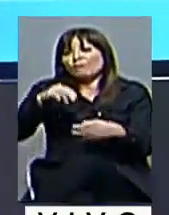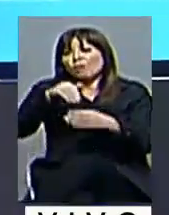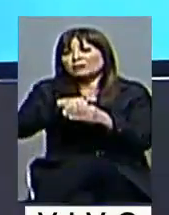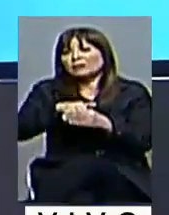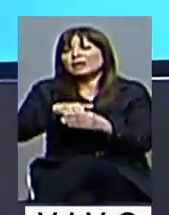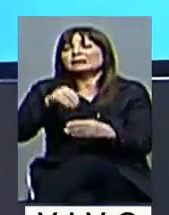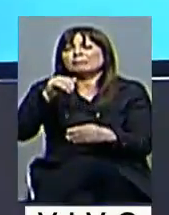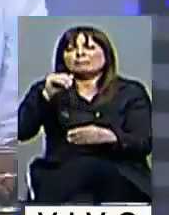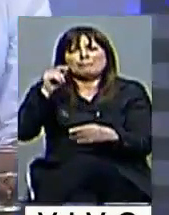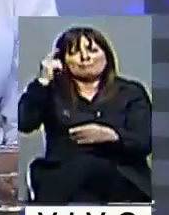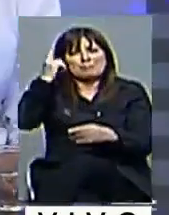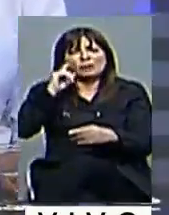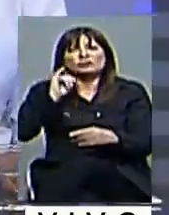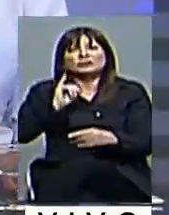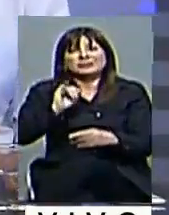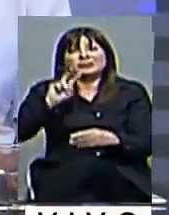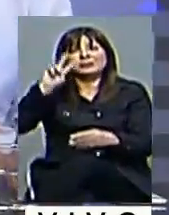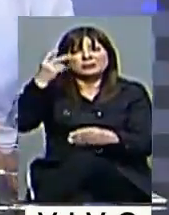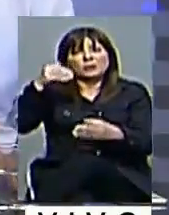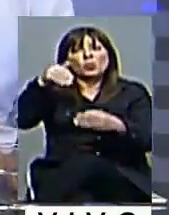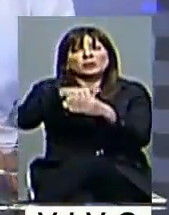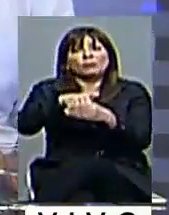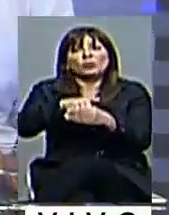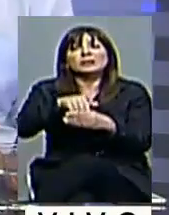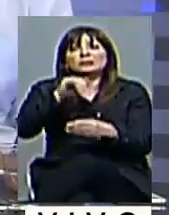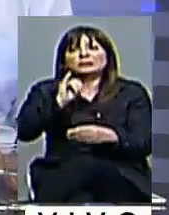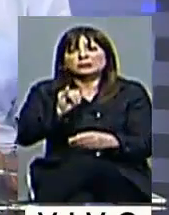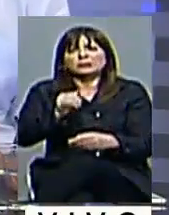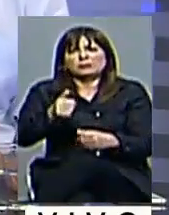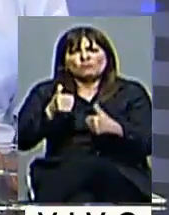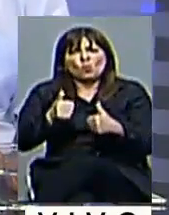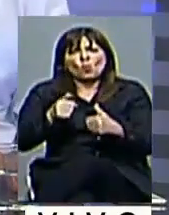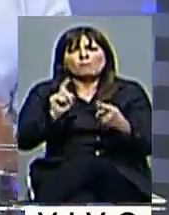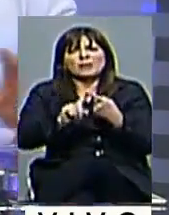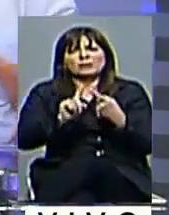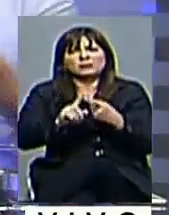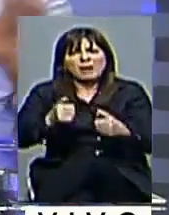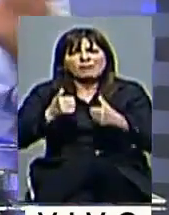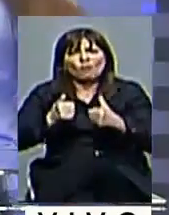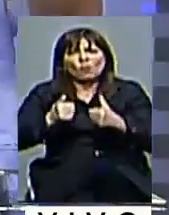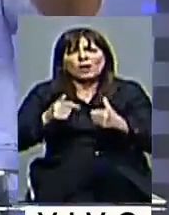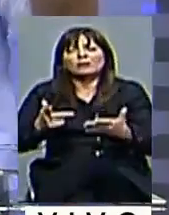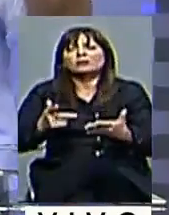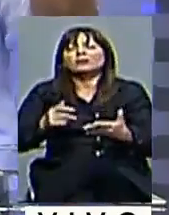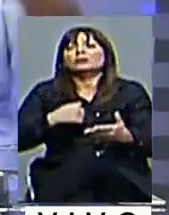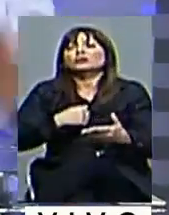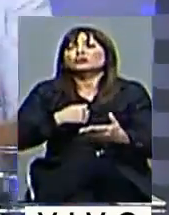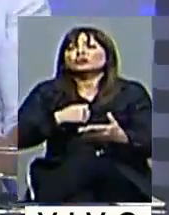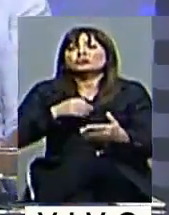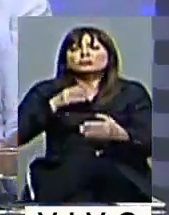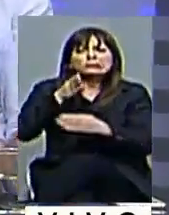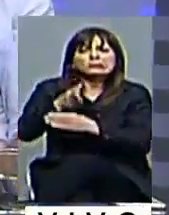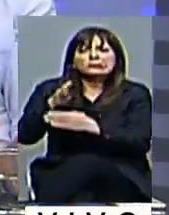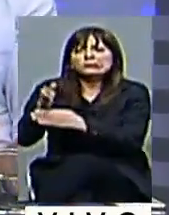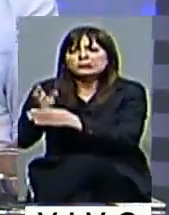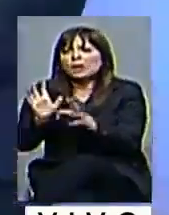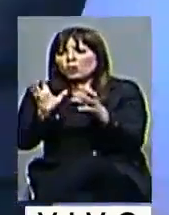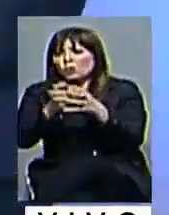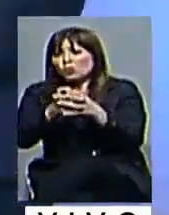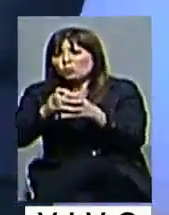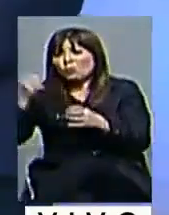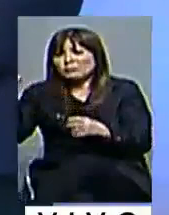en la segunda. O sea, yo cada vez que fui al comando estaba Lamán ahí. Alberto Espina. No, pero eso digo visible. Durísimamente. Ahora, sí. Ojo, hay una serie